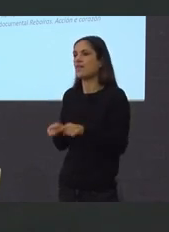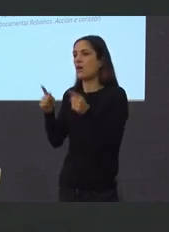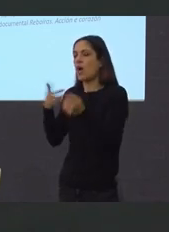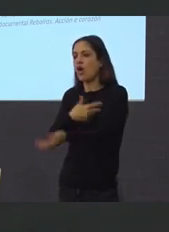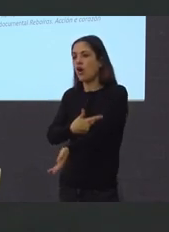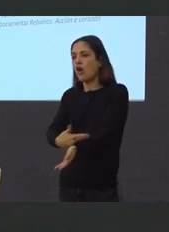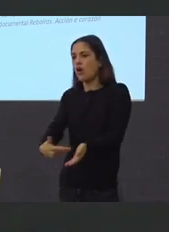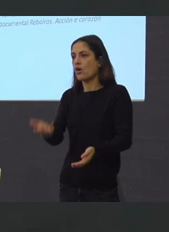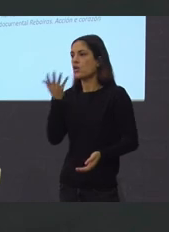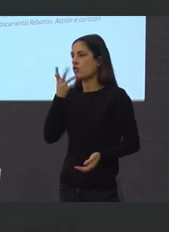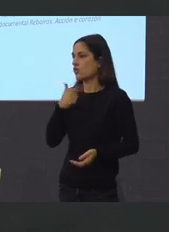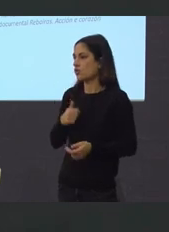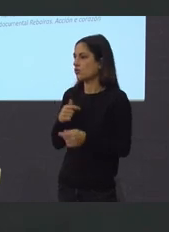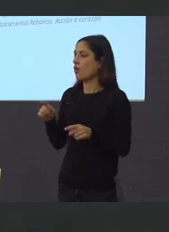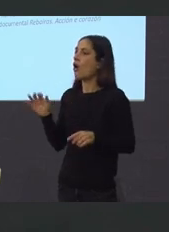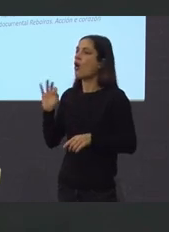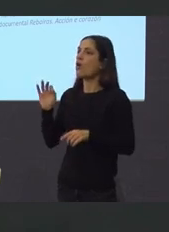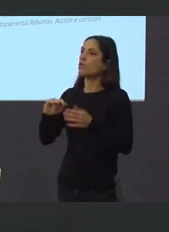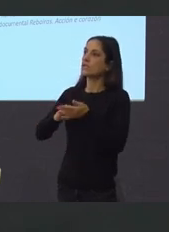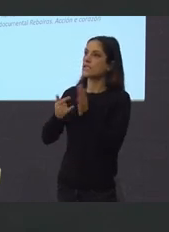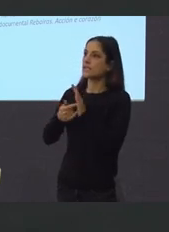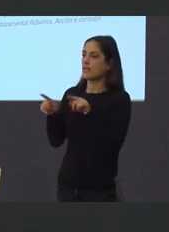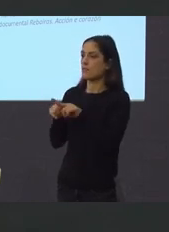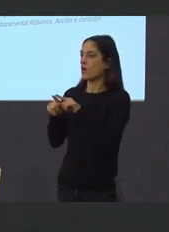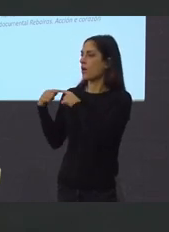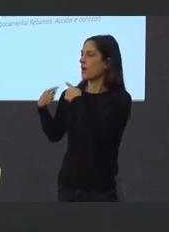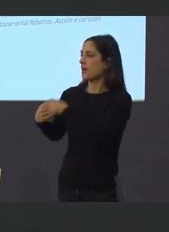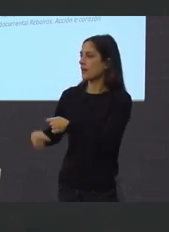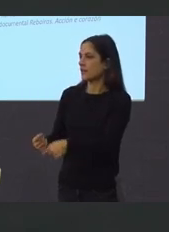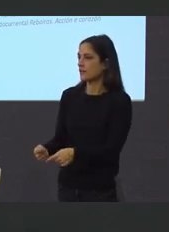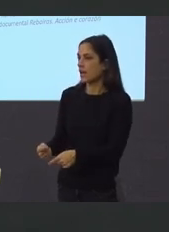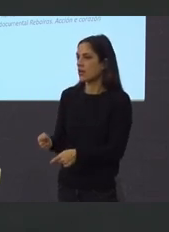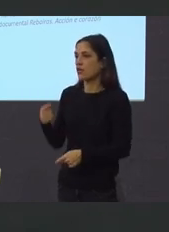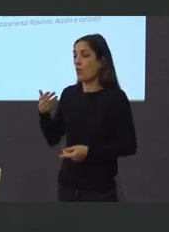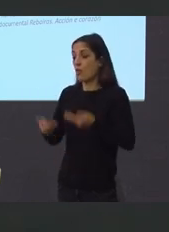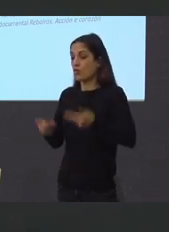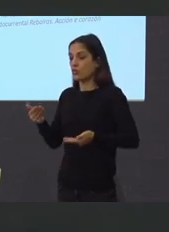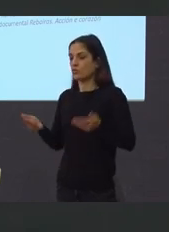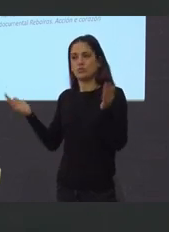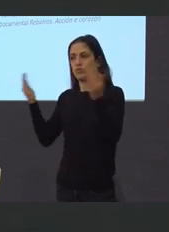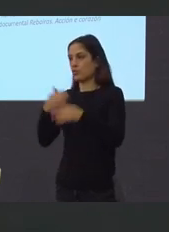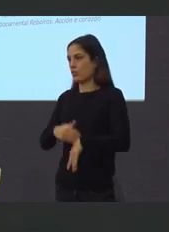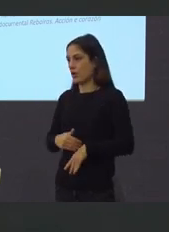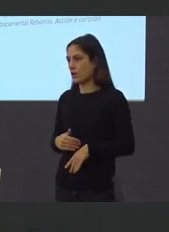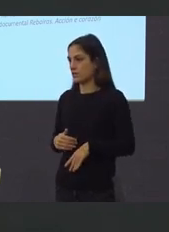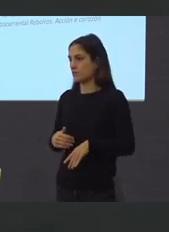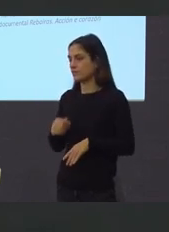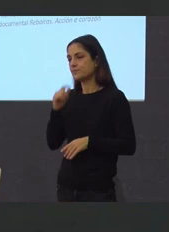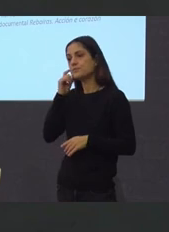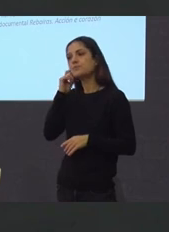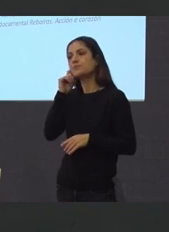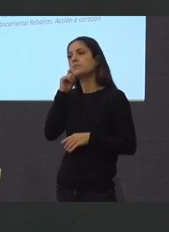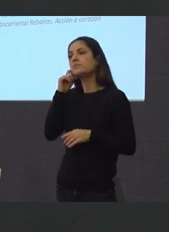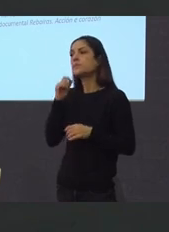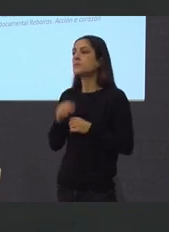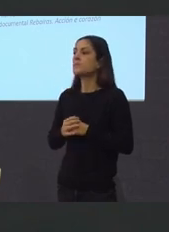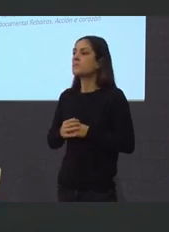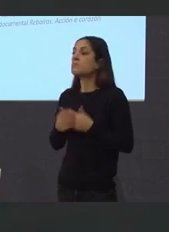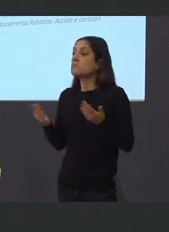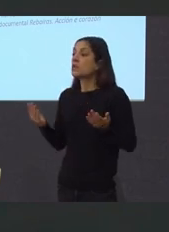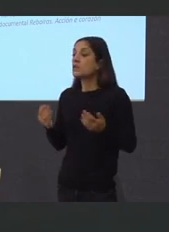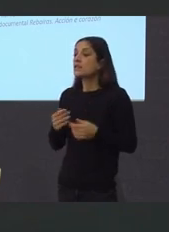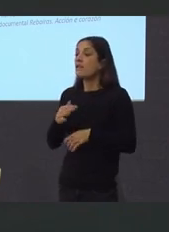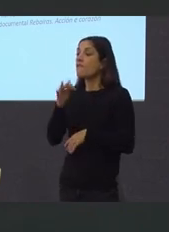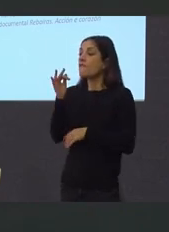ou dun sistema herdario, é totalmente injusto, non? Canto reinará Felipe